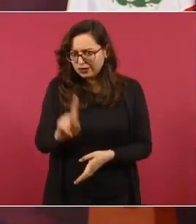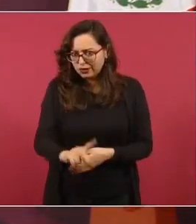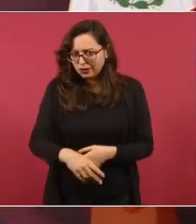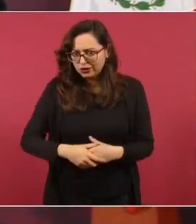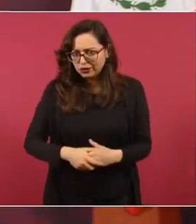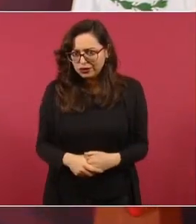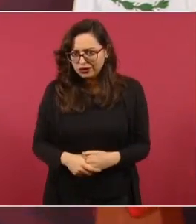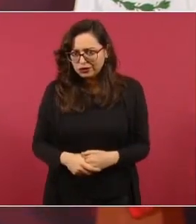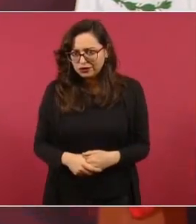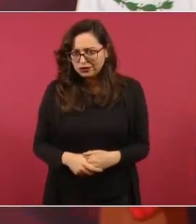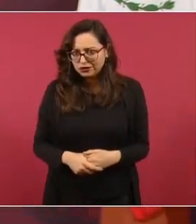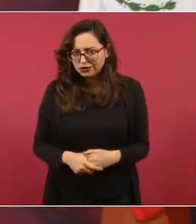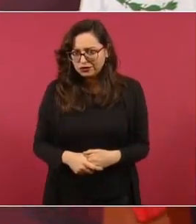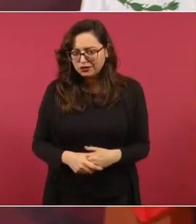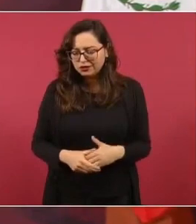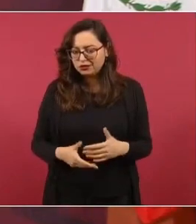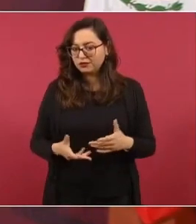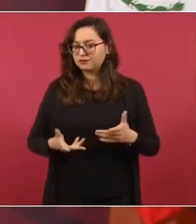Entonces,